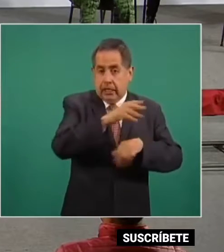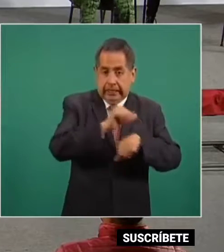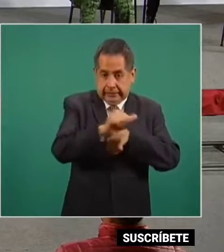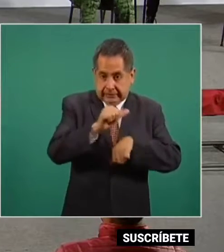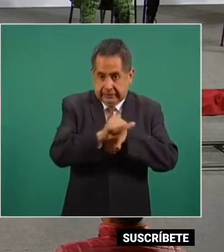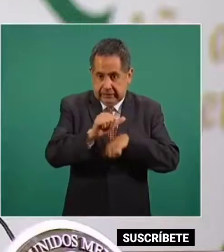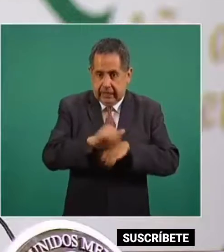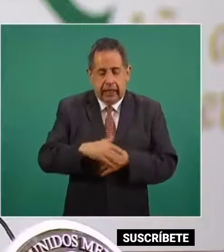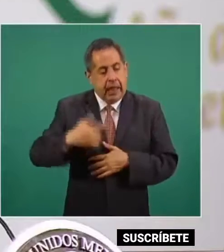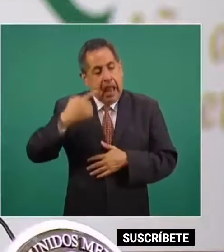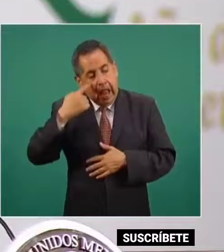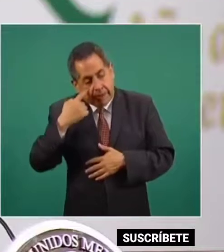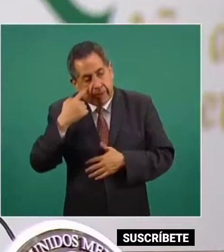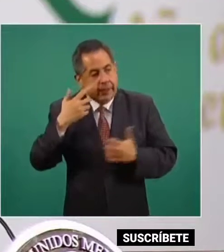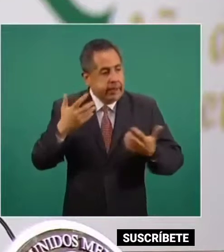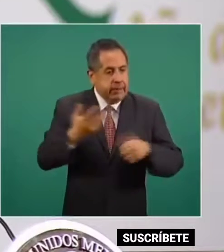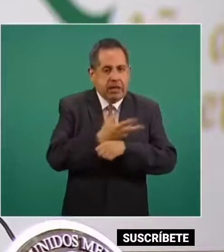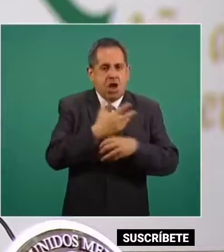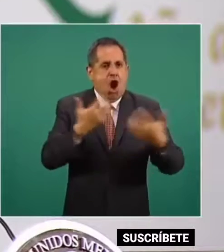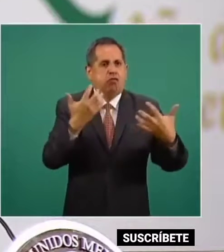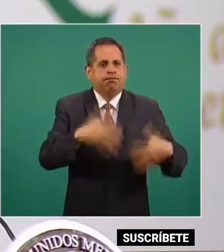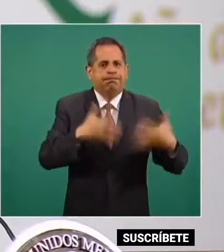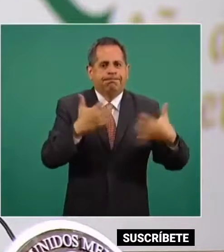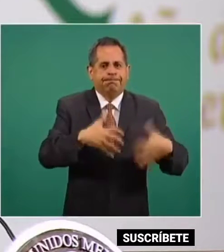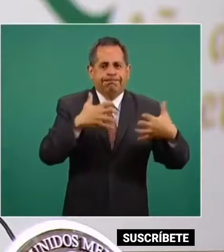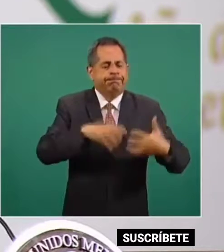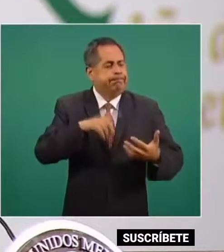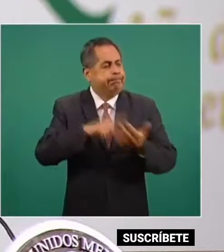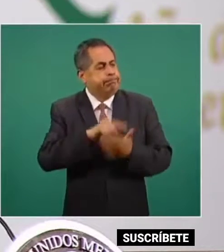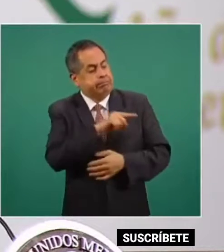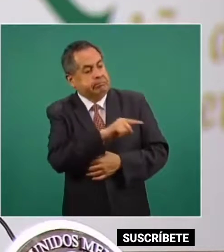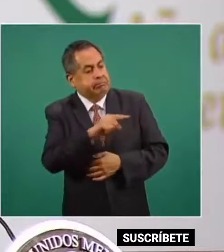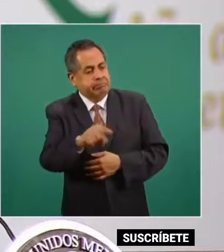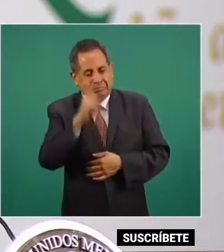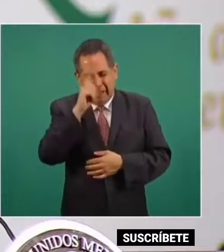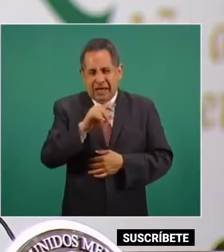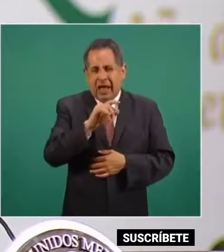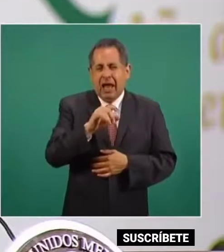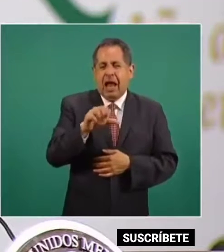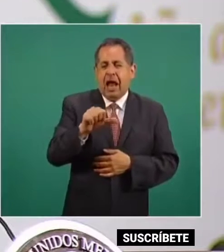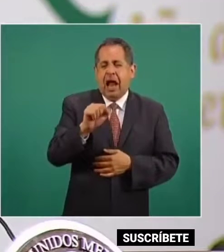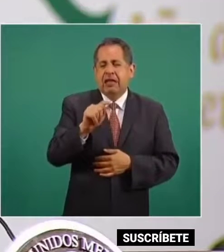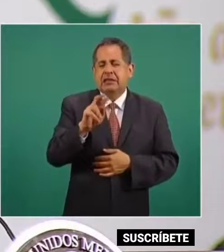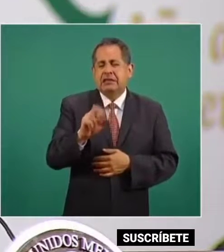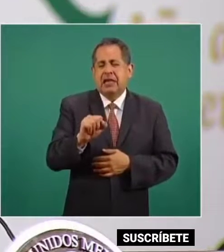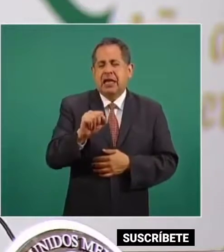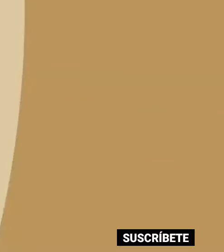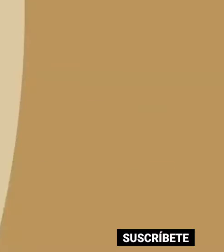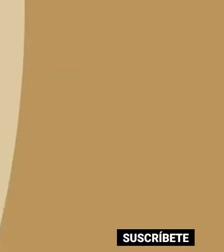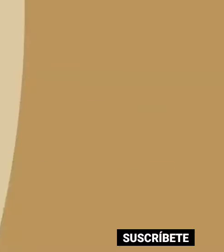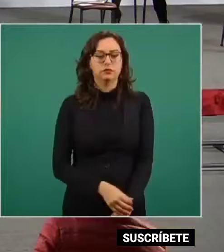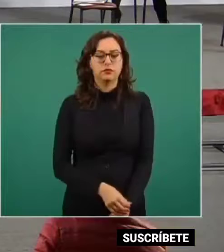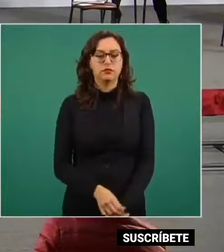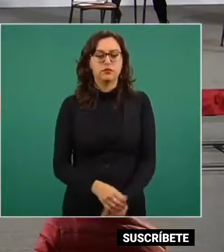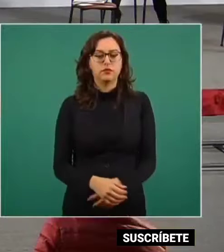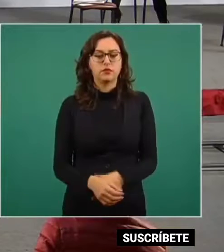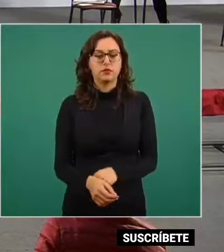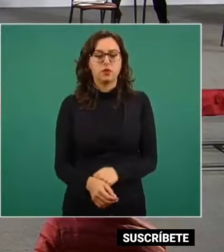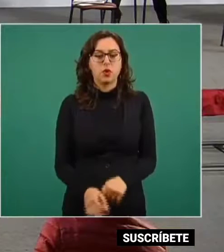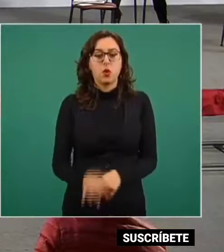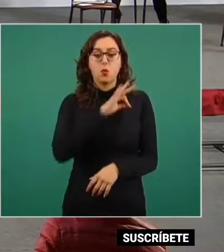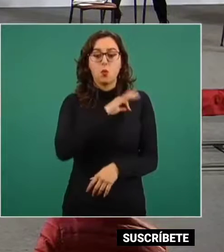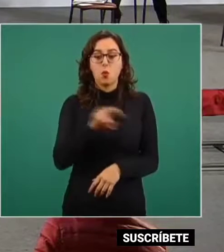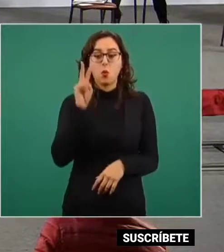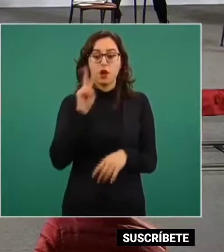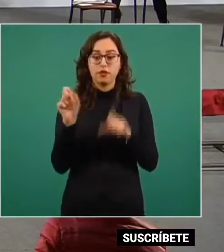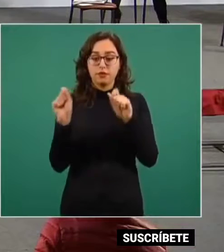el progreso de la producción de la vacuna de AstraZeneca, Universidad de Oxford. El secretario de